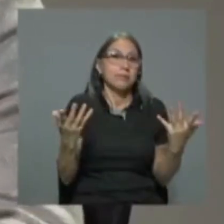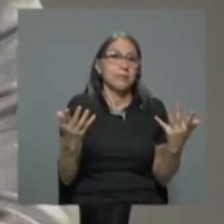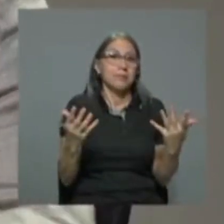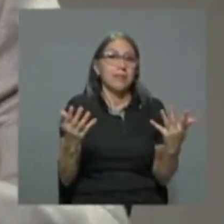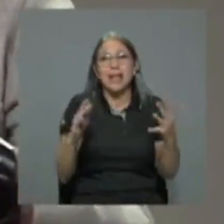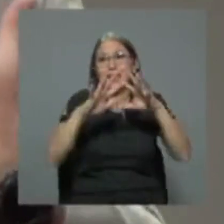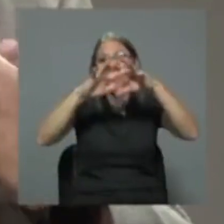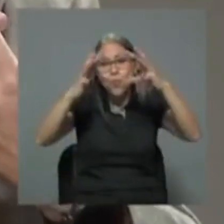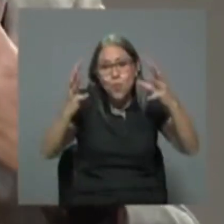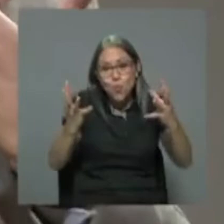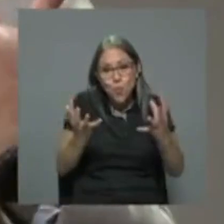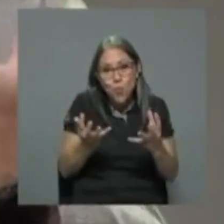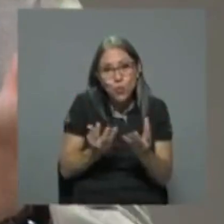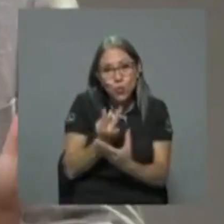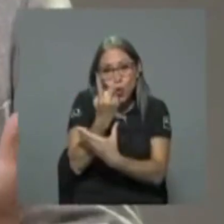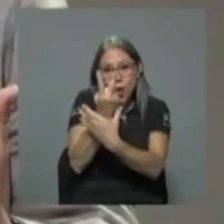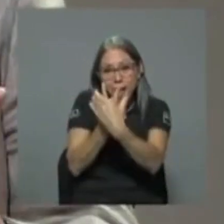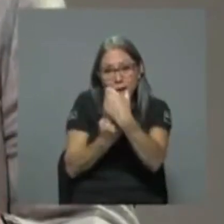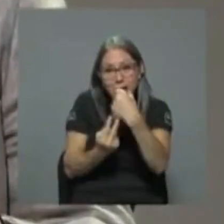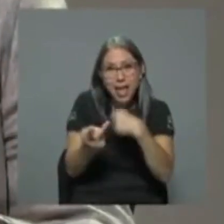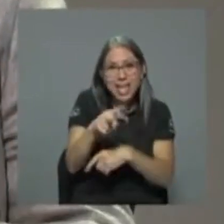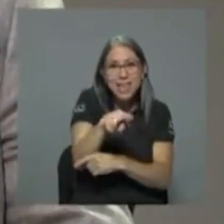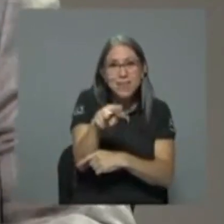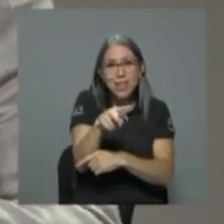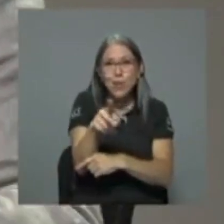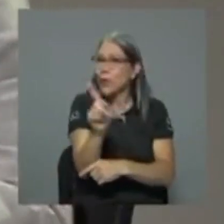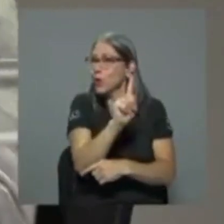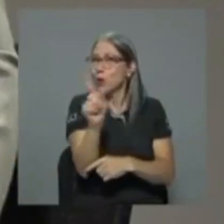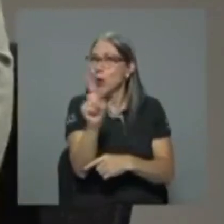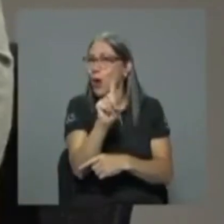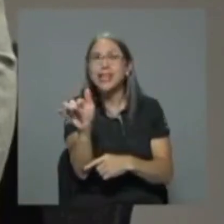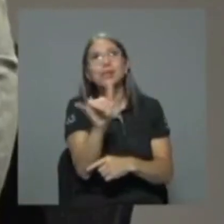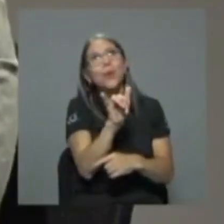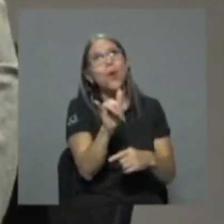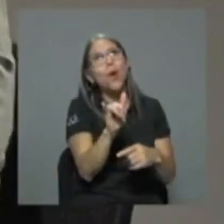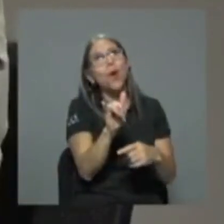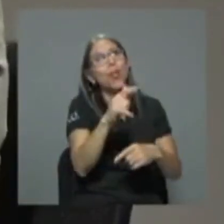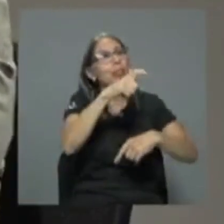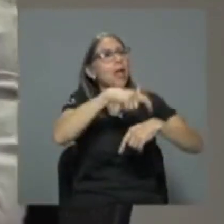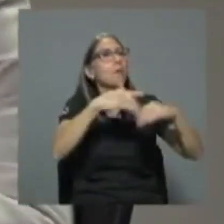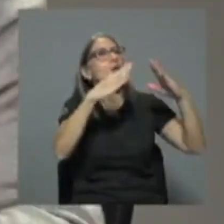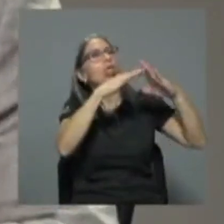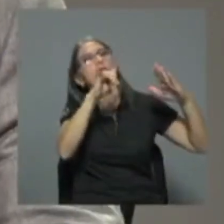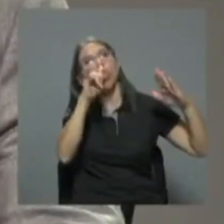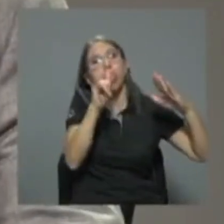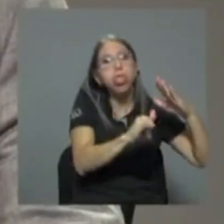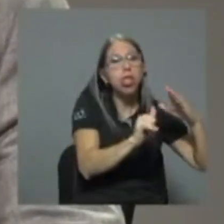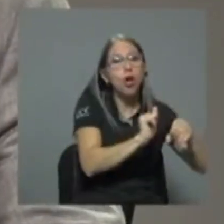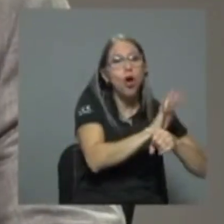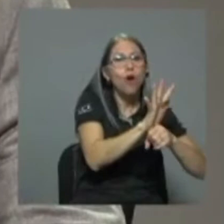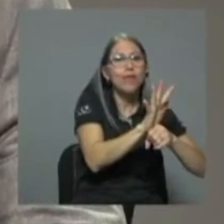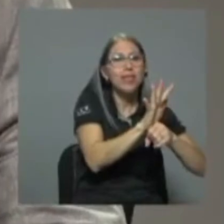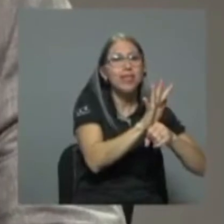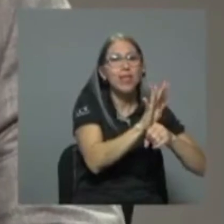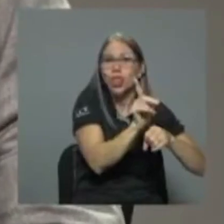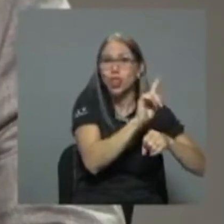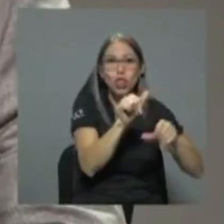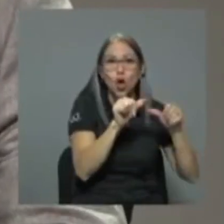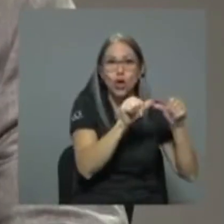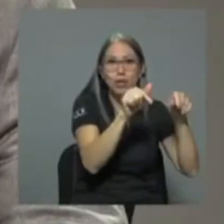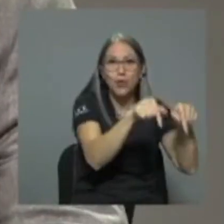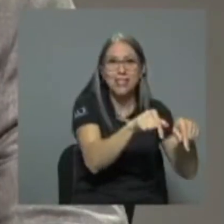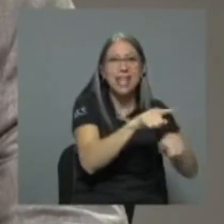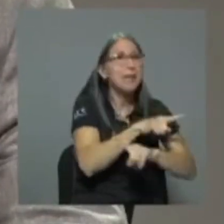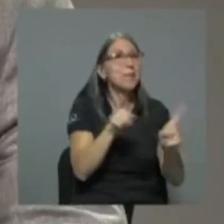híbrido, no es el mundo del COVID, de estar encerrado, pero no es el mundo de antes de ir a trabajar todos los días. Yo,